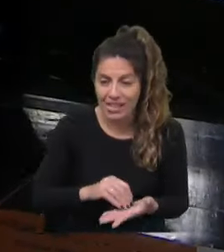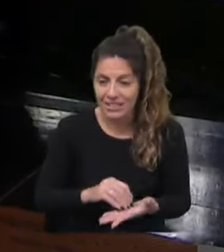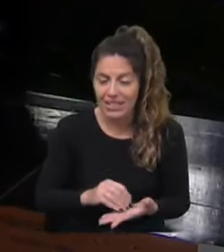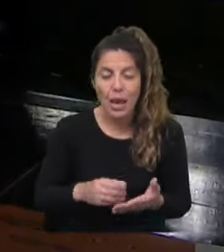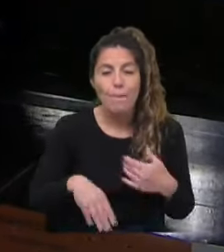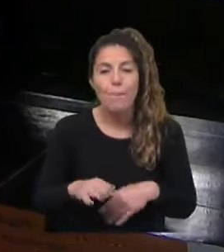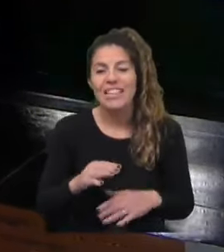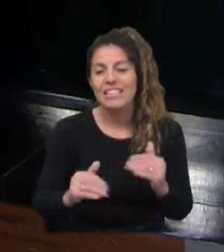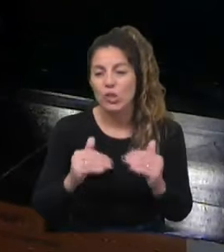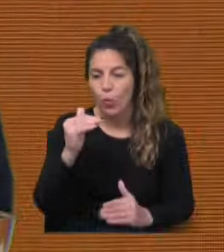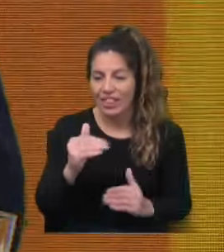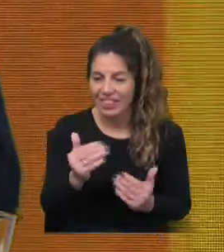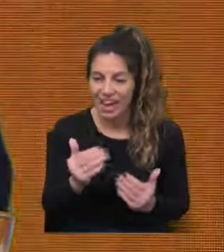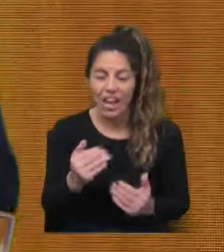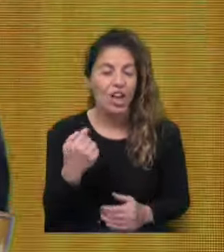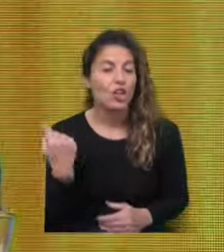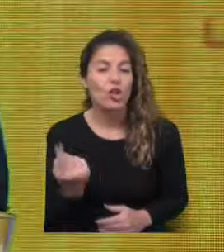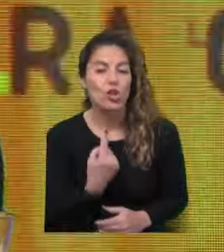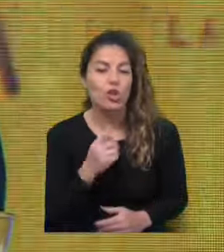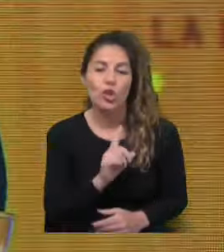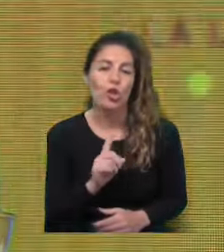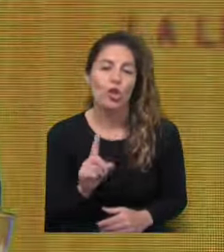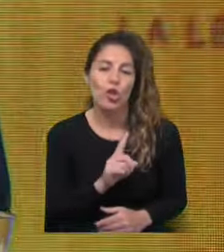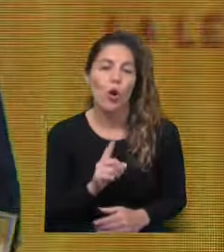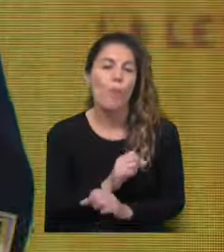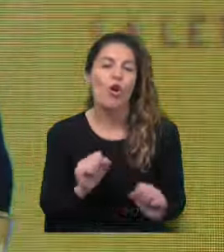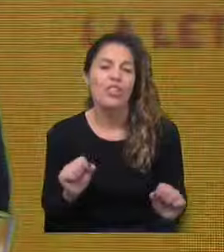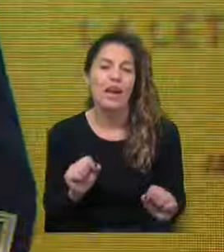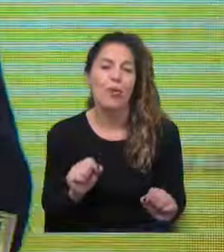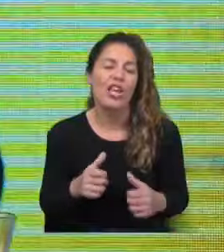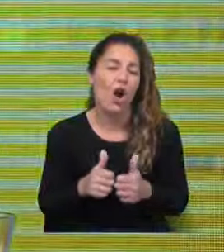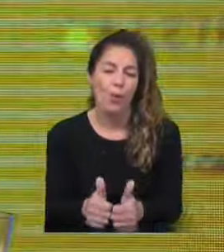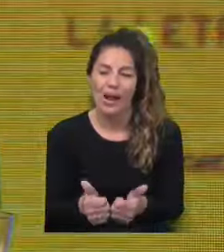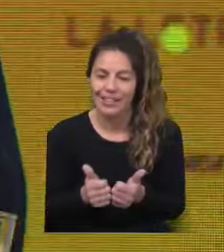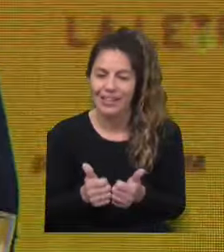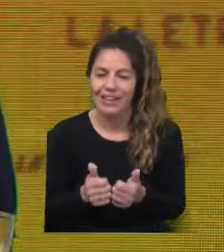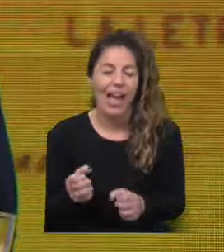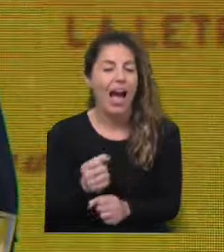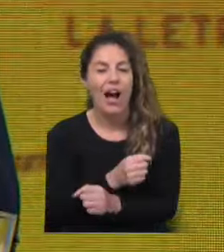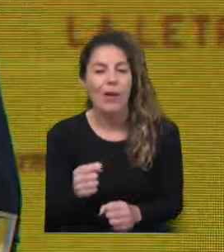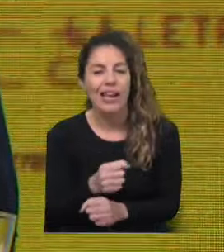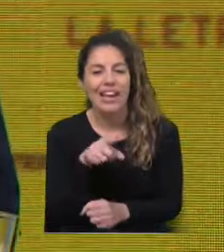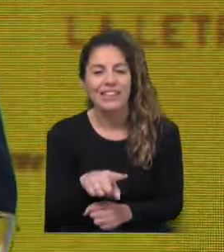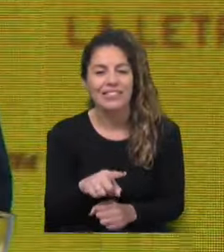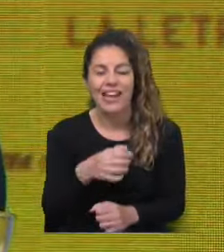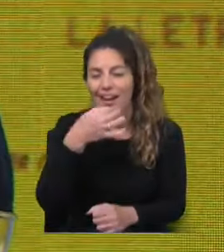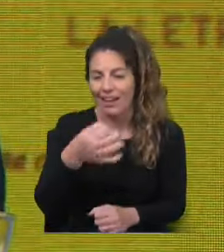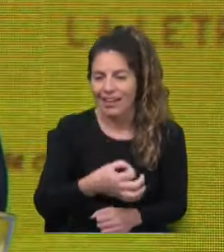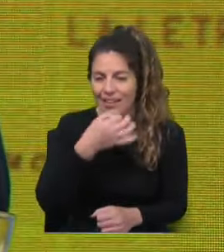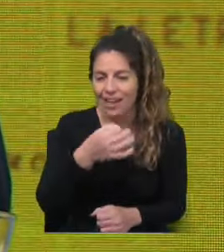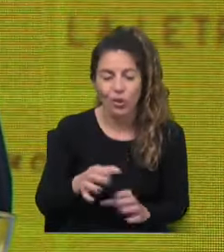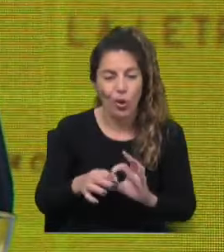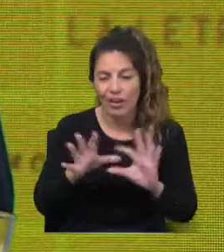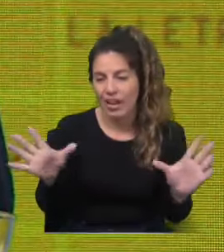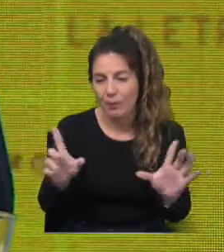más desigualdad. Nosotros no podíamos acompañar, avalar ese relato que